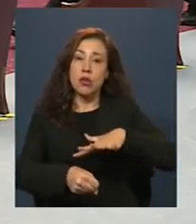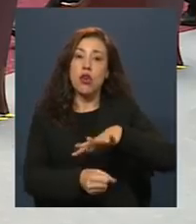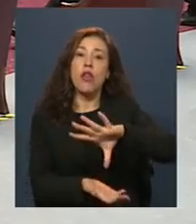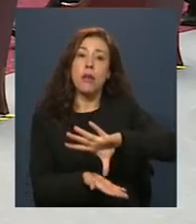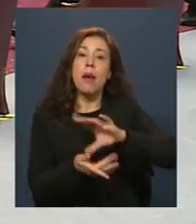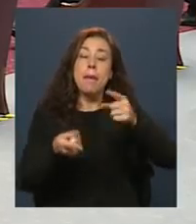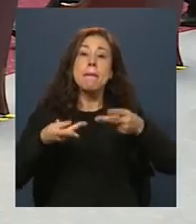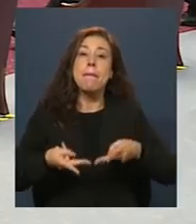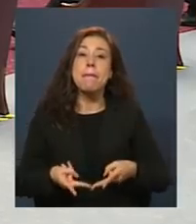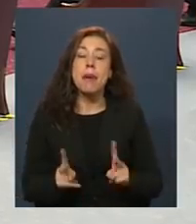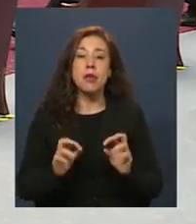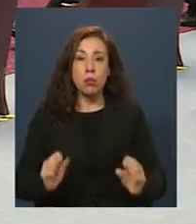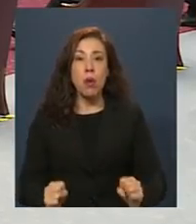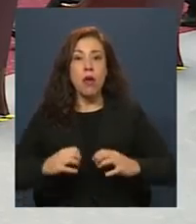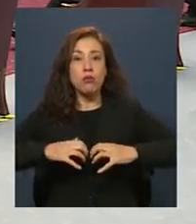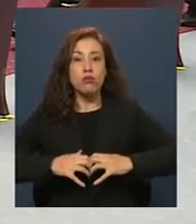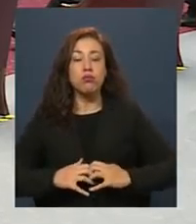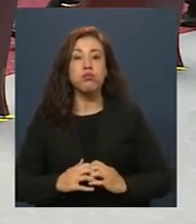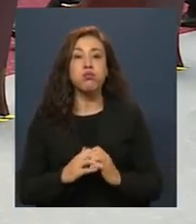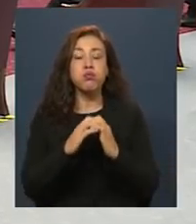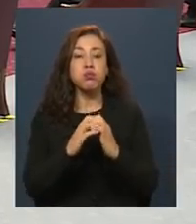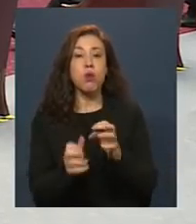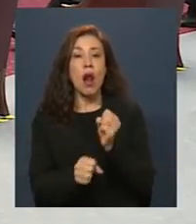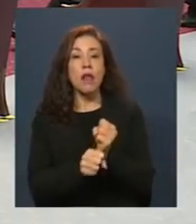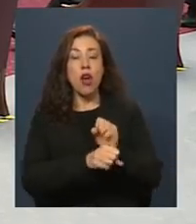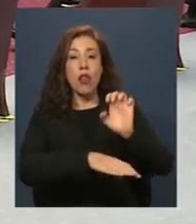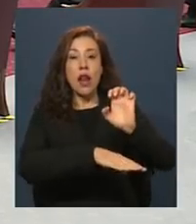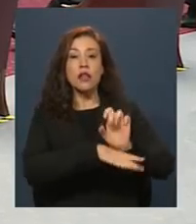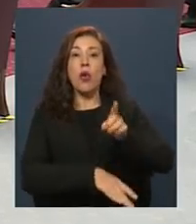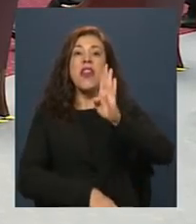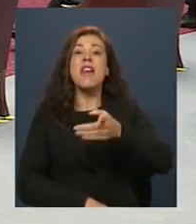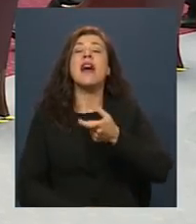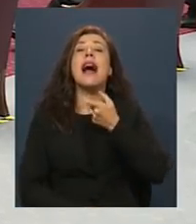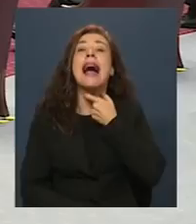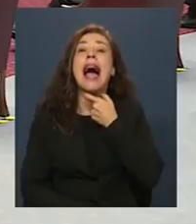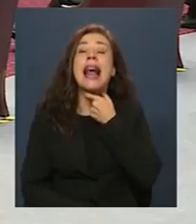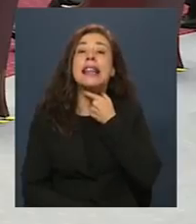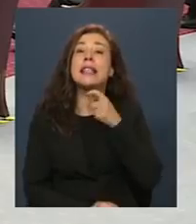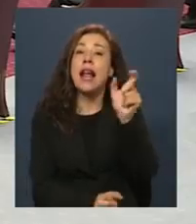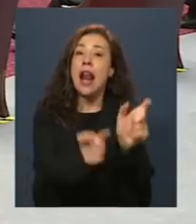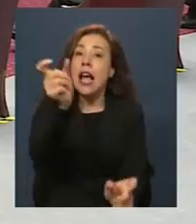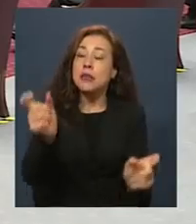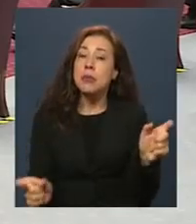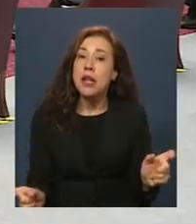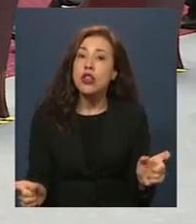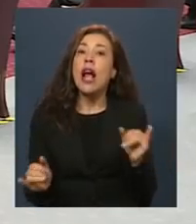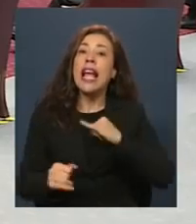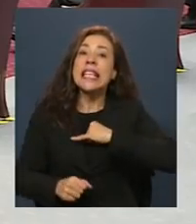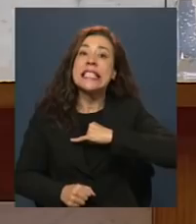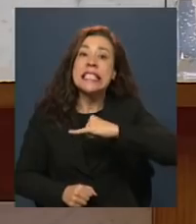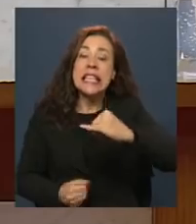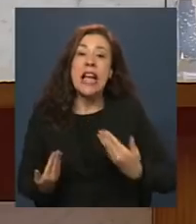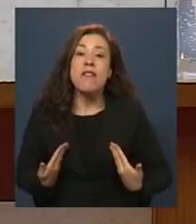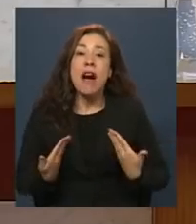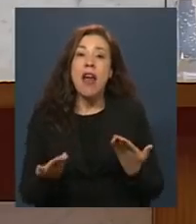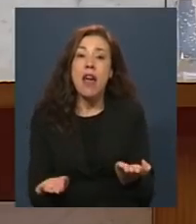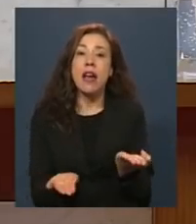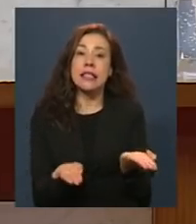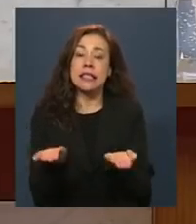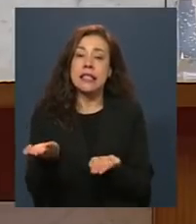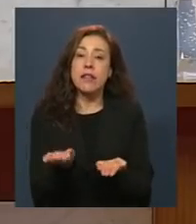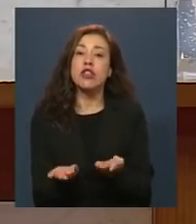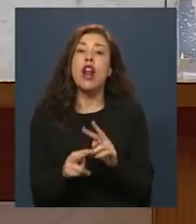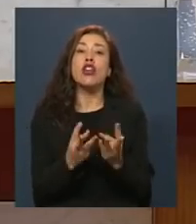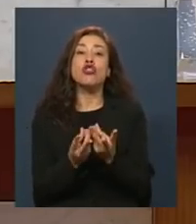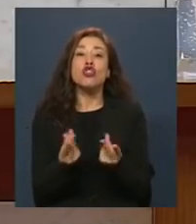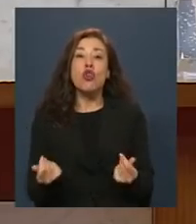han permitido fortalecer el papel del Estado en su deber de garantizar a la población la continuidad de los servicios y la